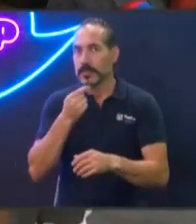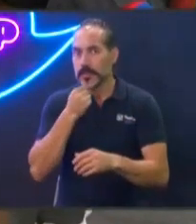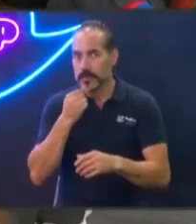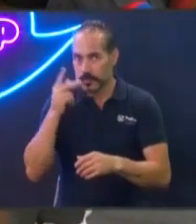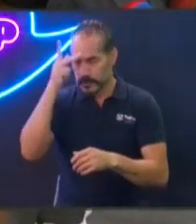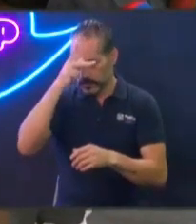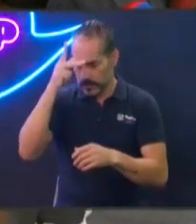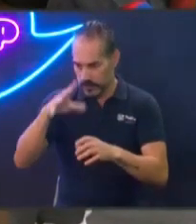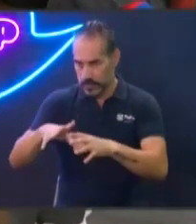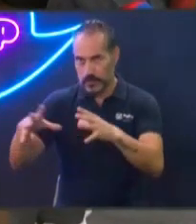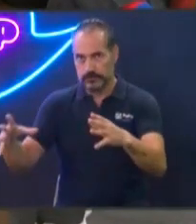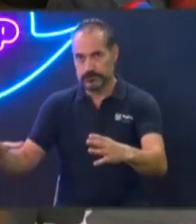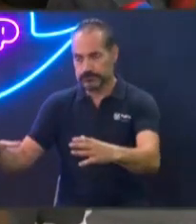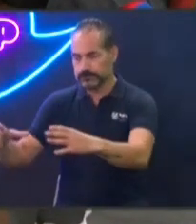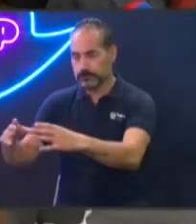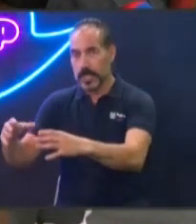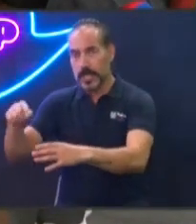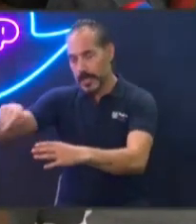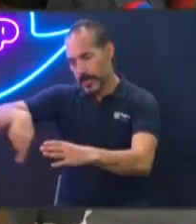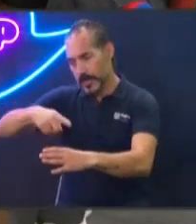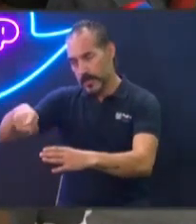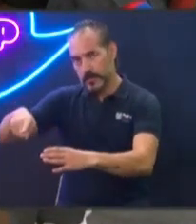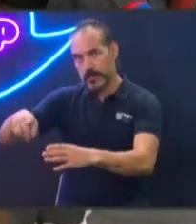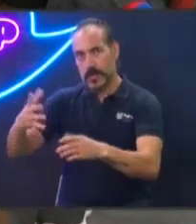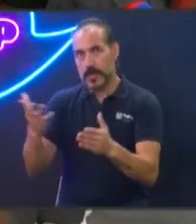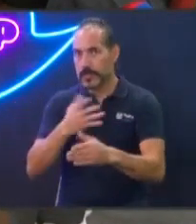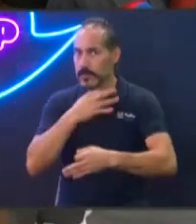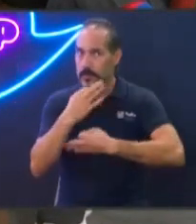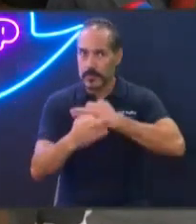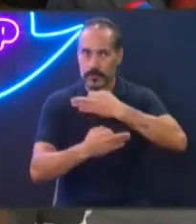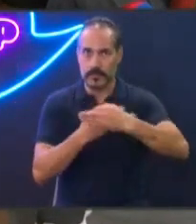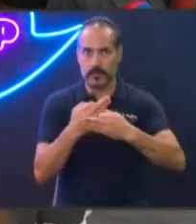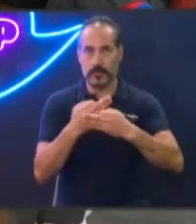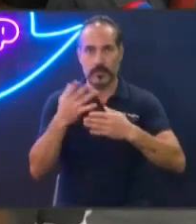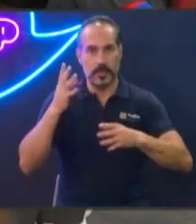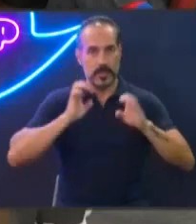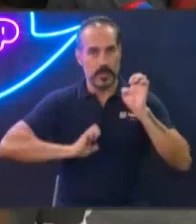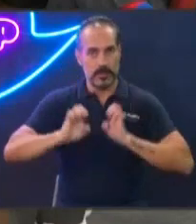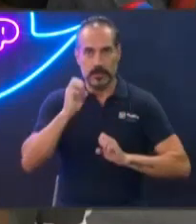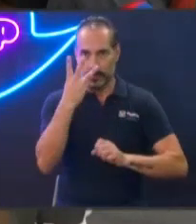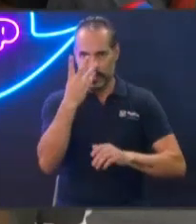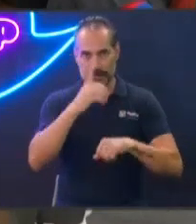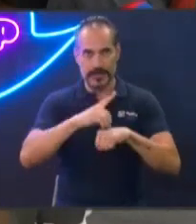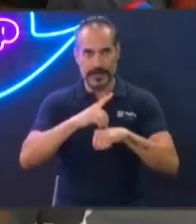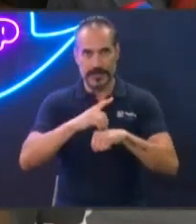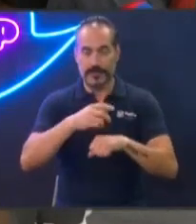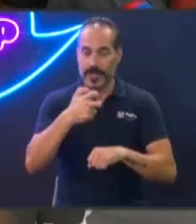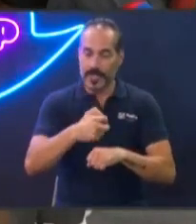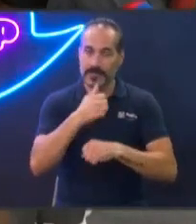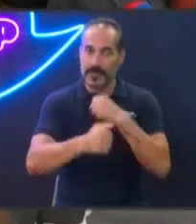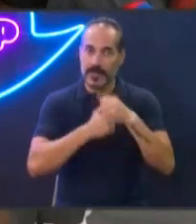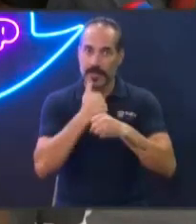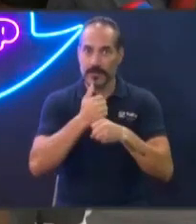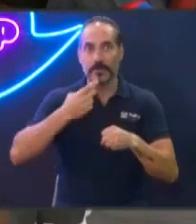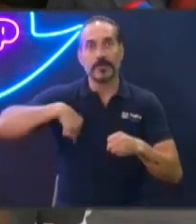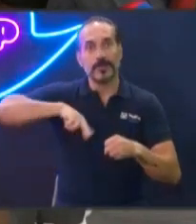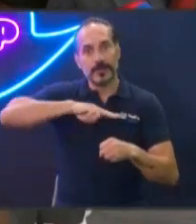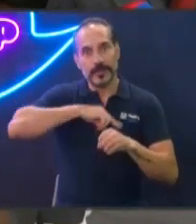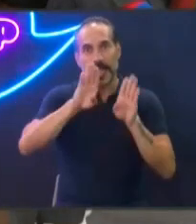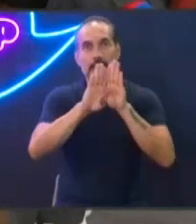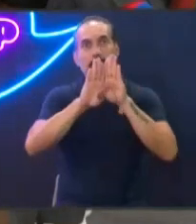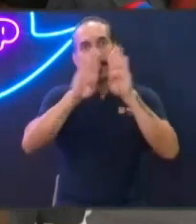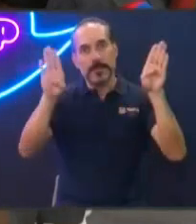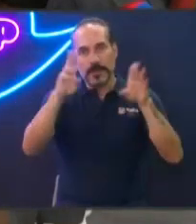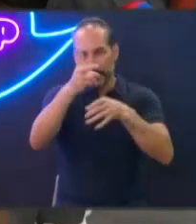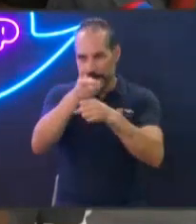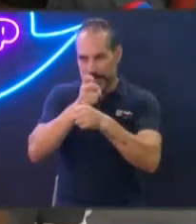dinámica en estos tres días y eh tenemos justamente este año abrimos la convocatoria tanto para los